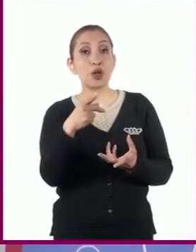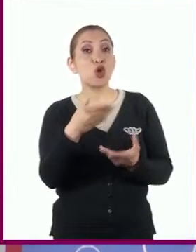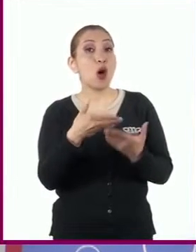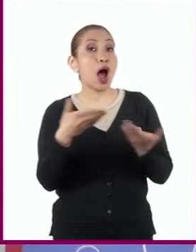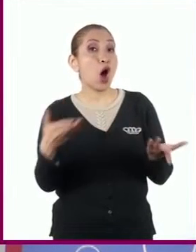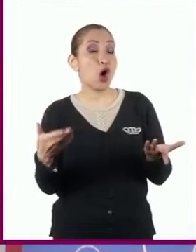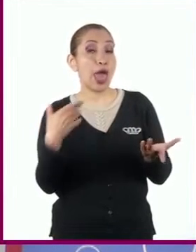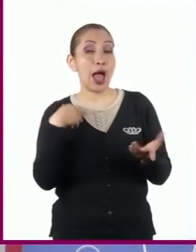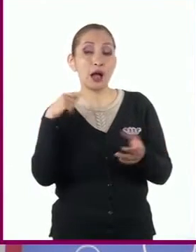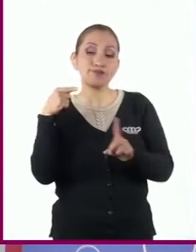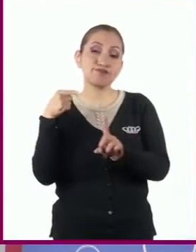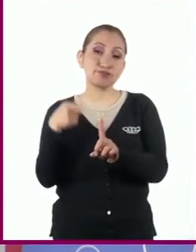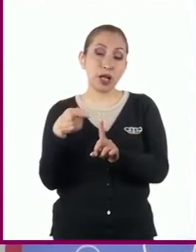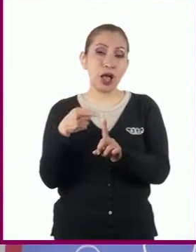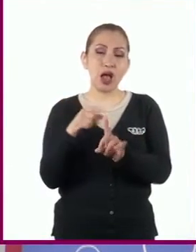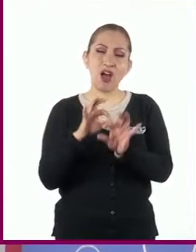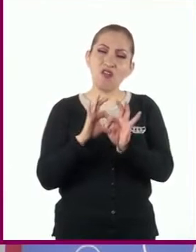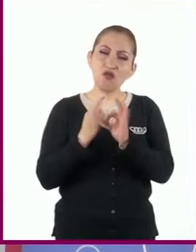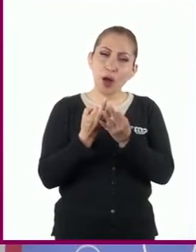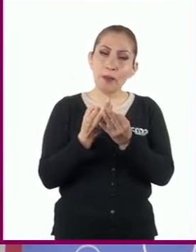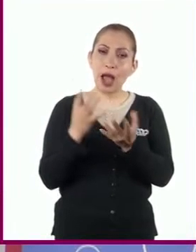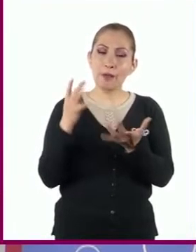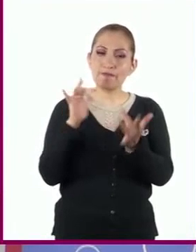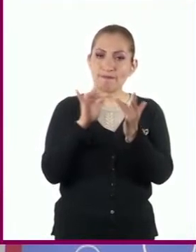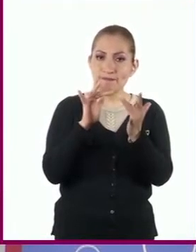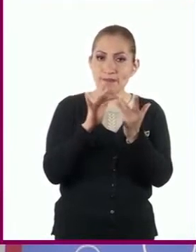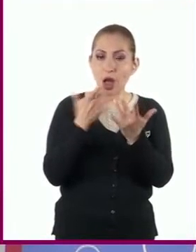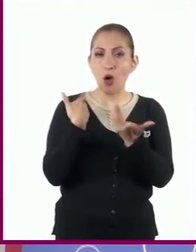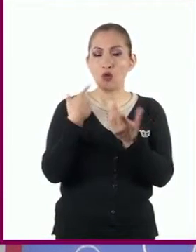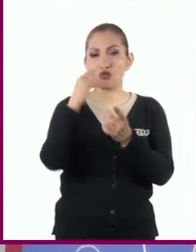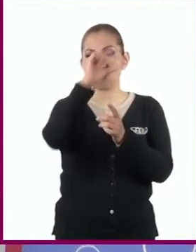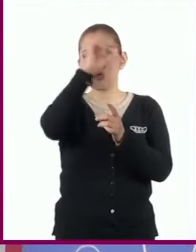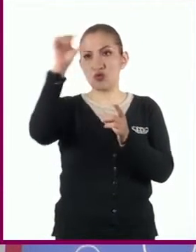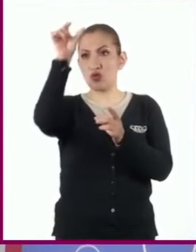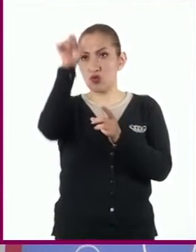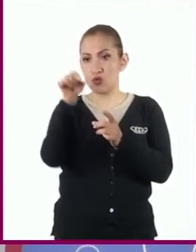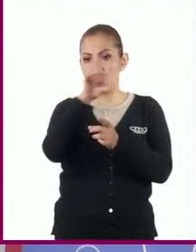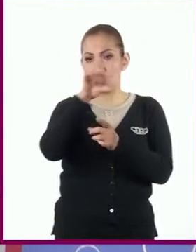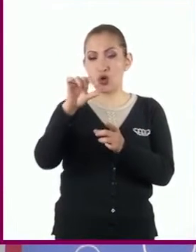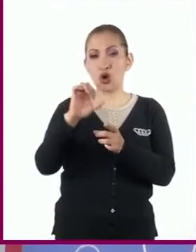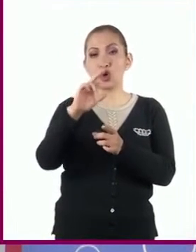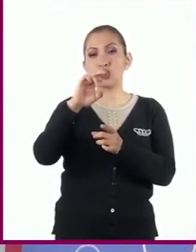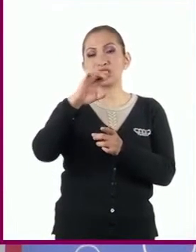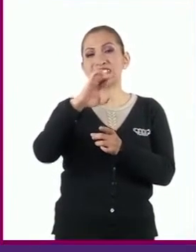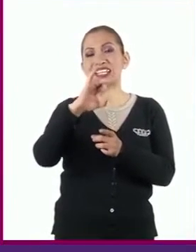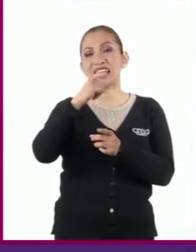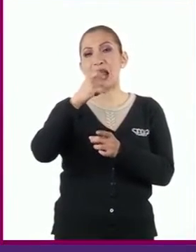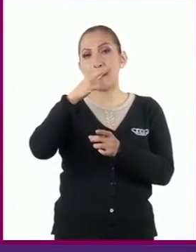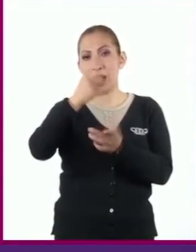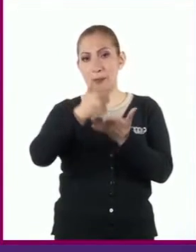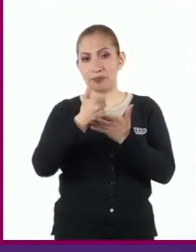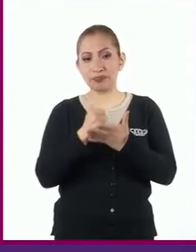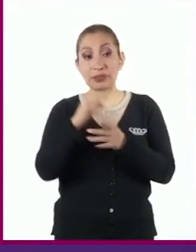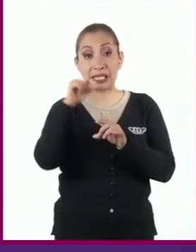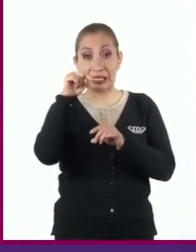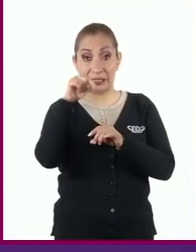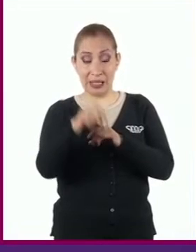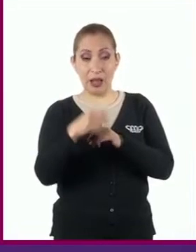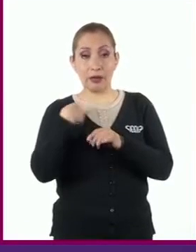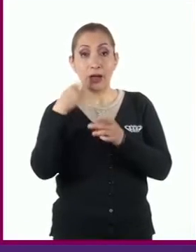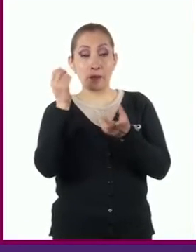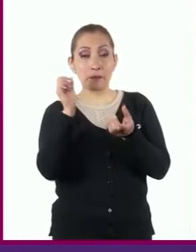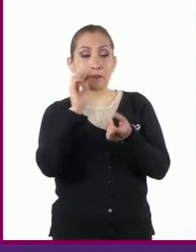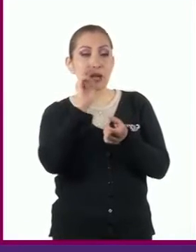ahora la trabajaremos de una forma interactiva con un crucigrama. Ayúdenme, por favor. Aquí